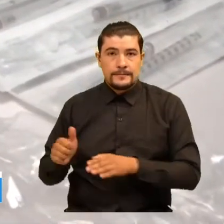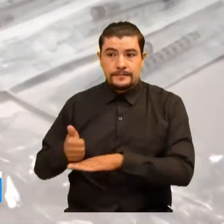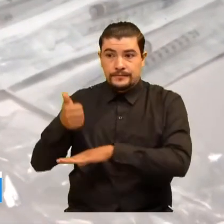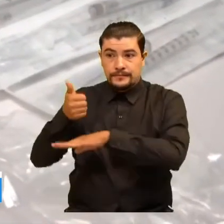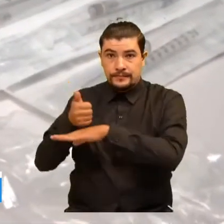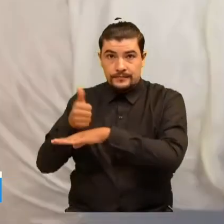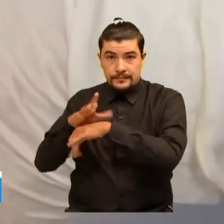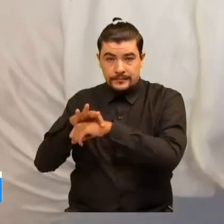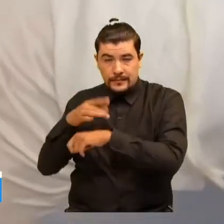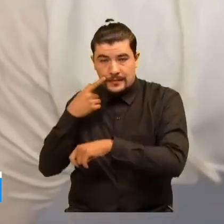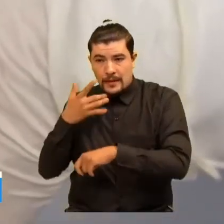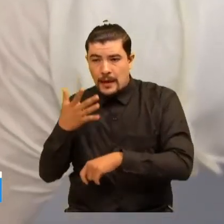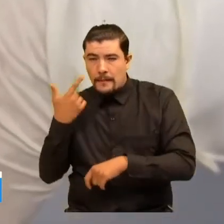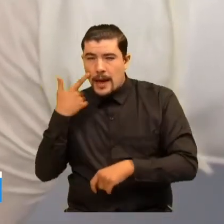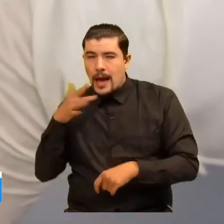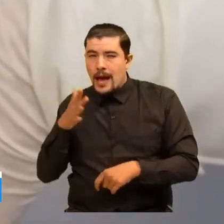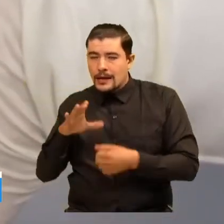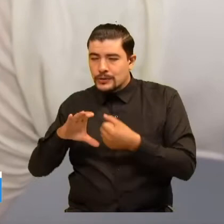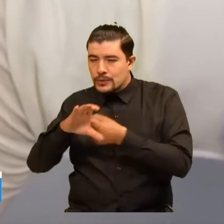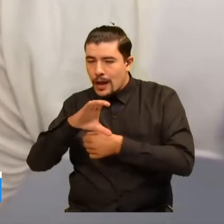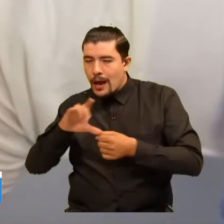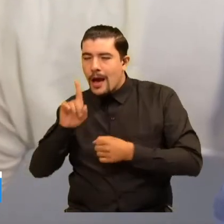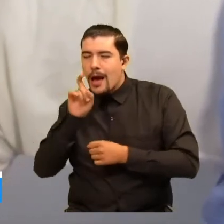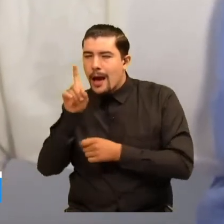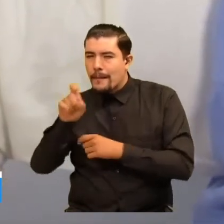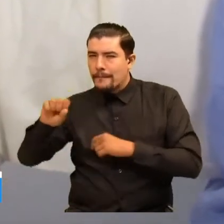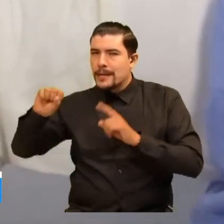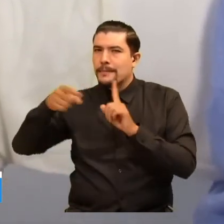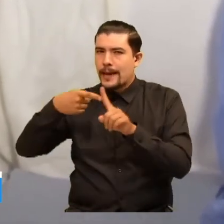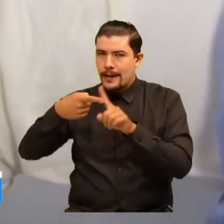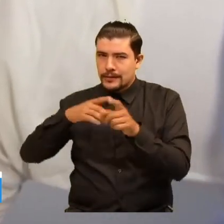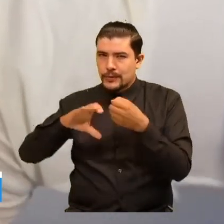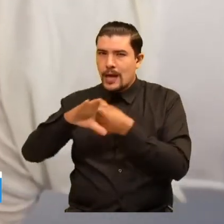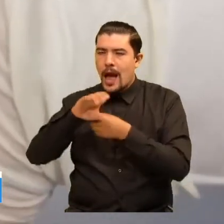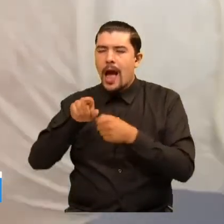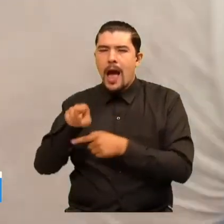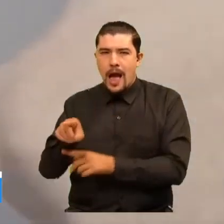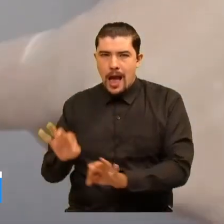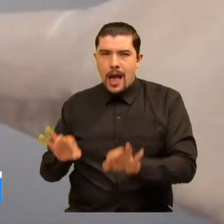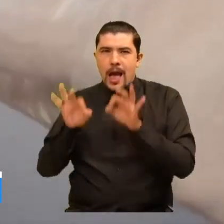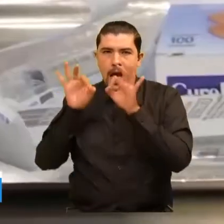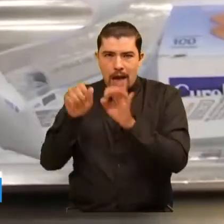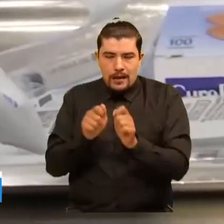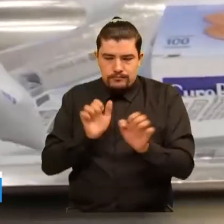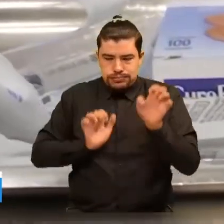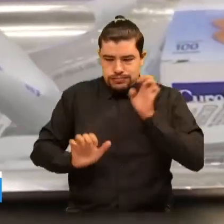médicas, Bucaramanga podría llegar a ser la primera ciudad en lograr la inmunidad de rebaño.